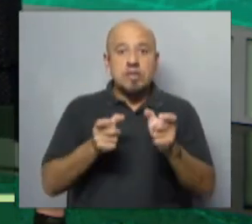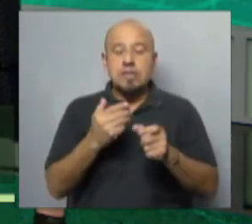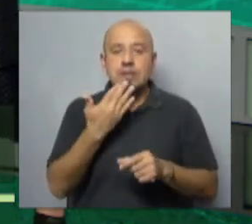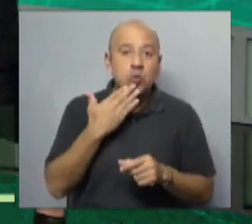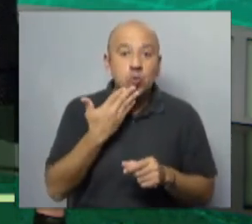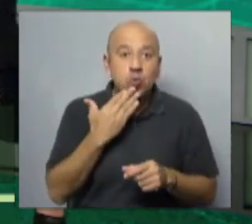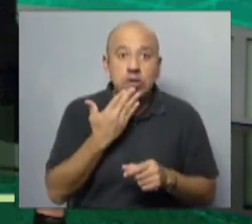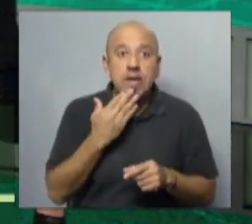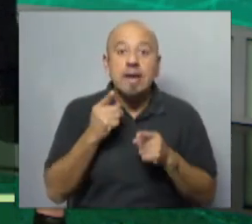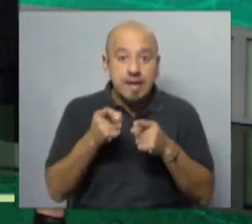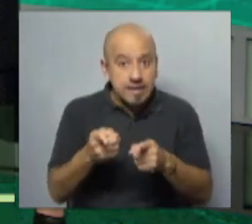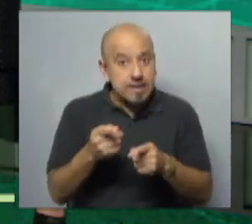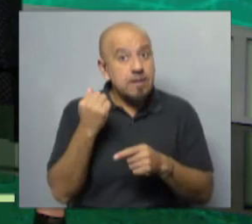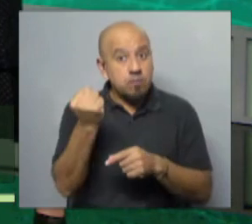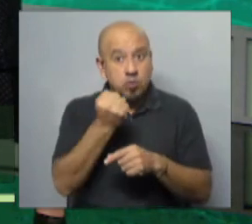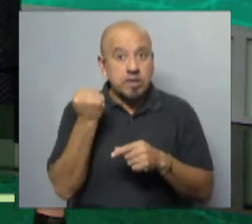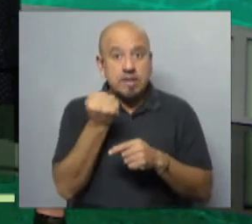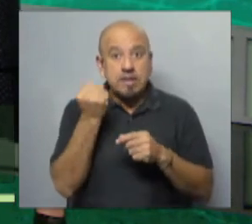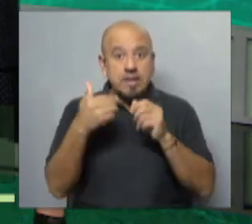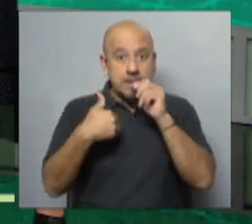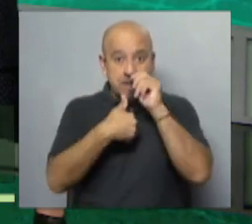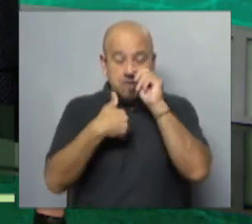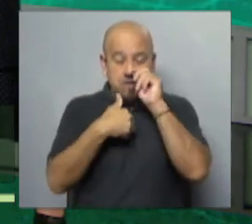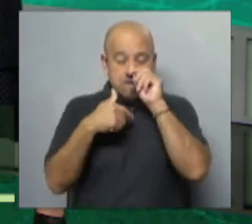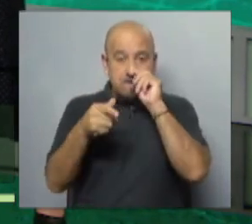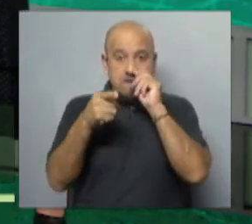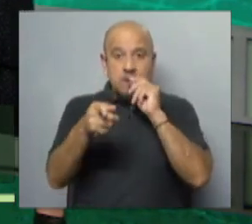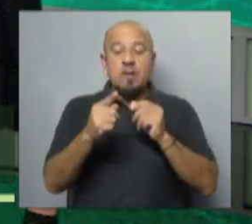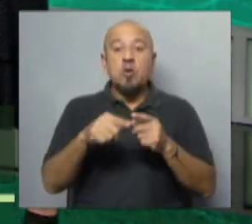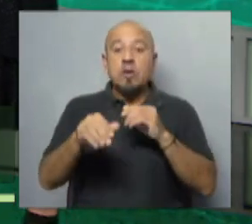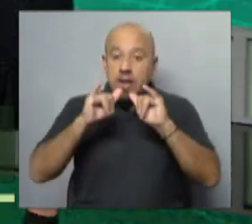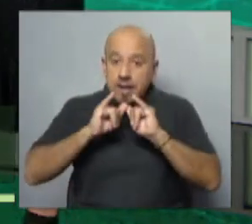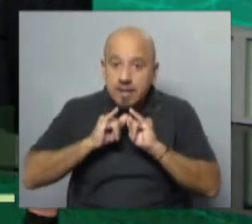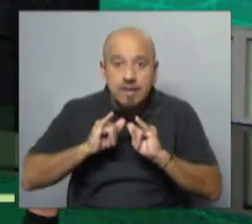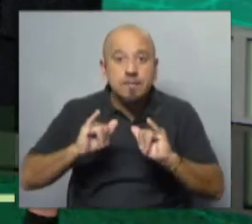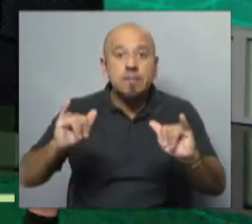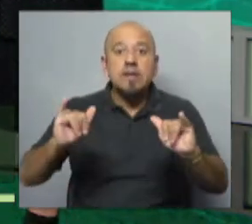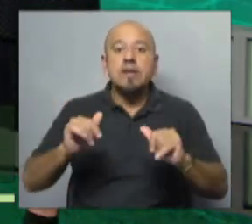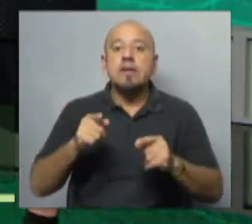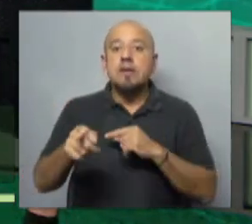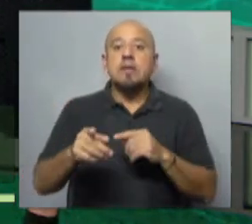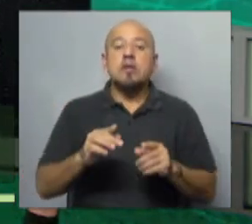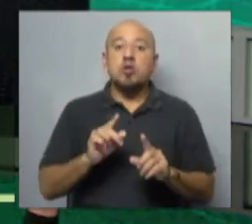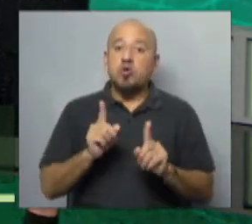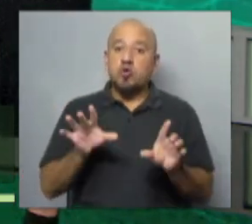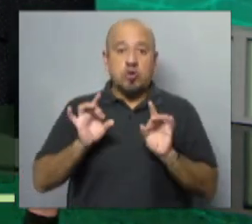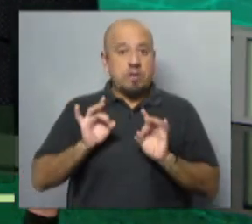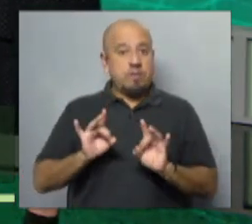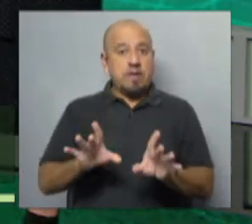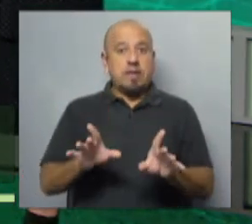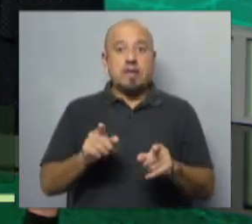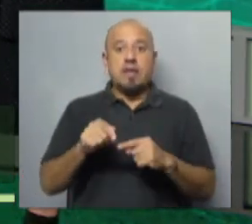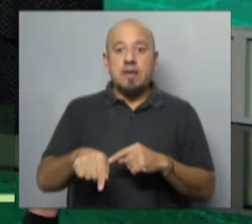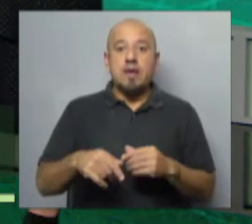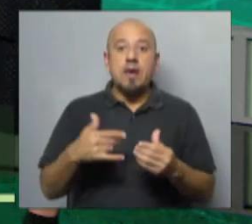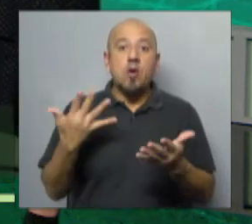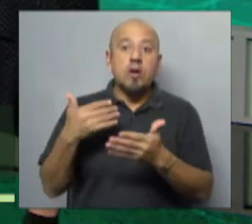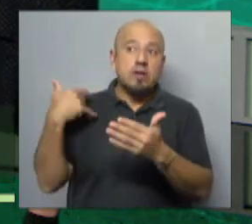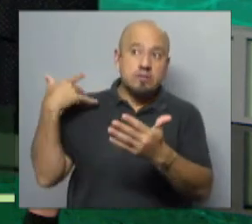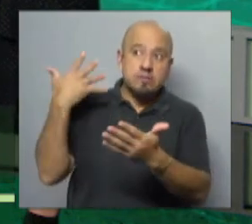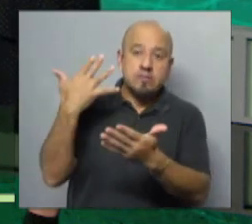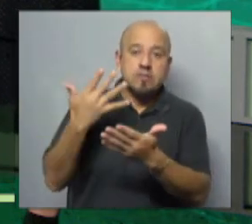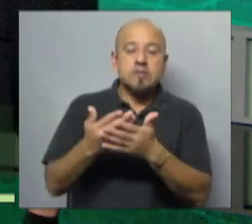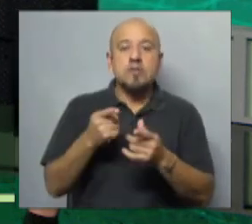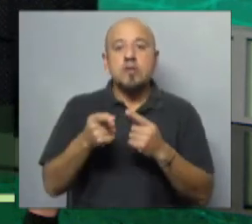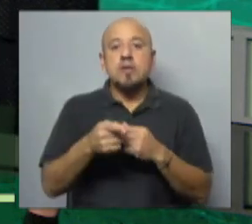entonces va a ser central lo que vaya a ocurrir con las campañas y no solo con las campañas en estos últimos días y tomando un